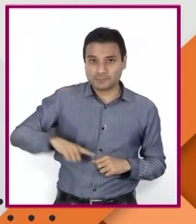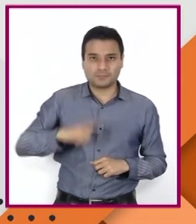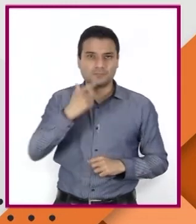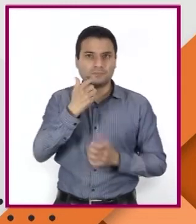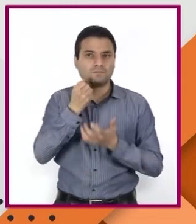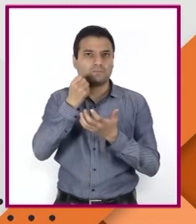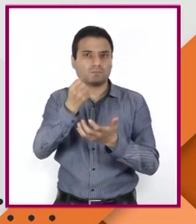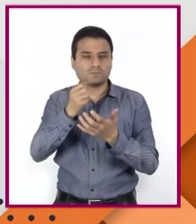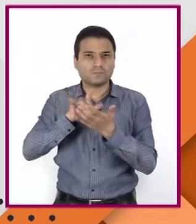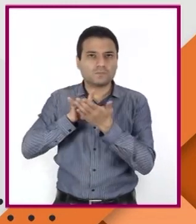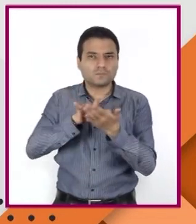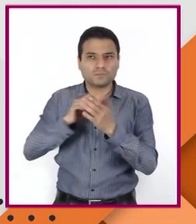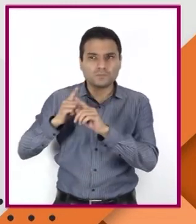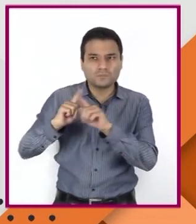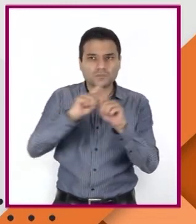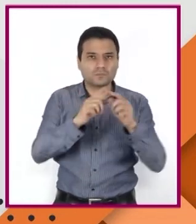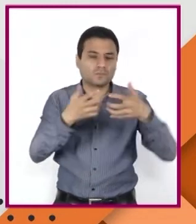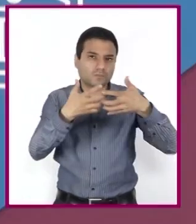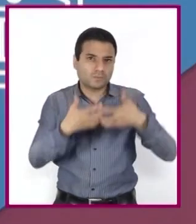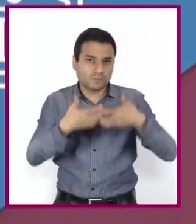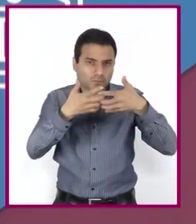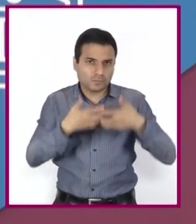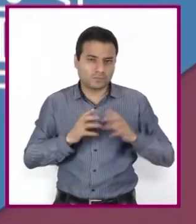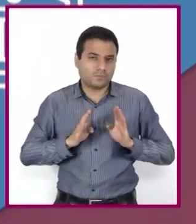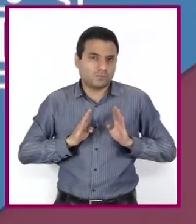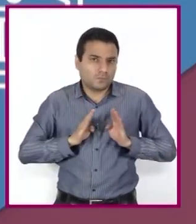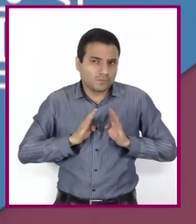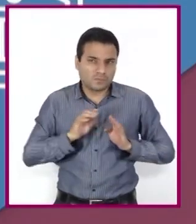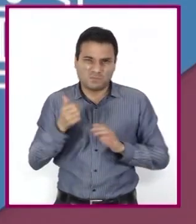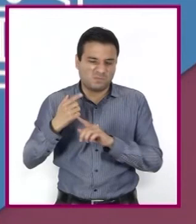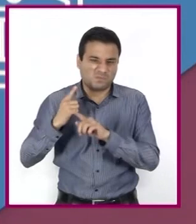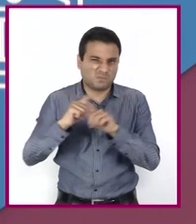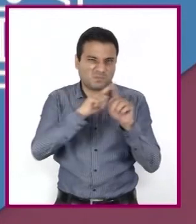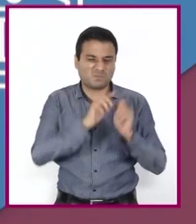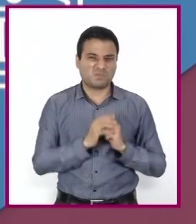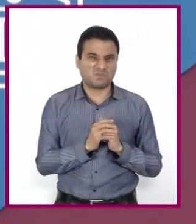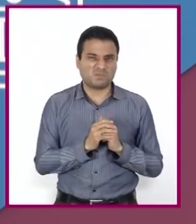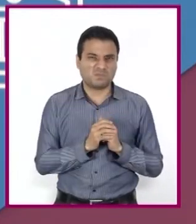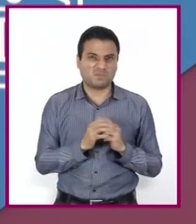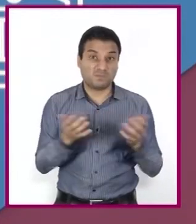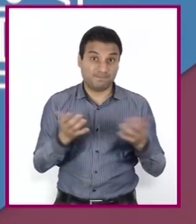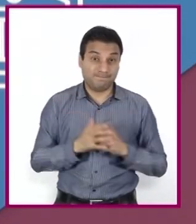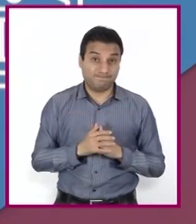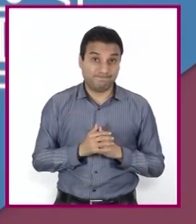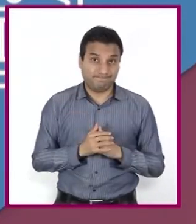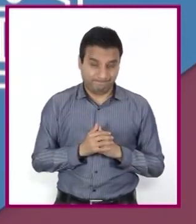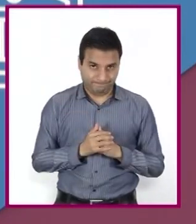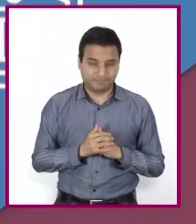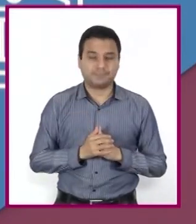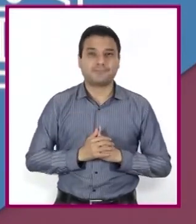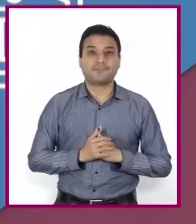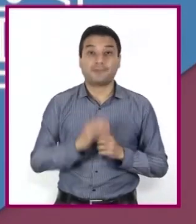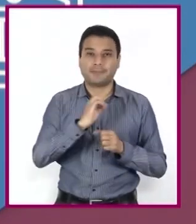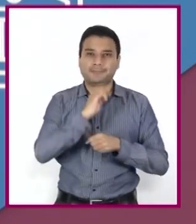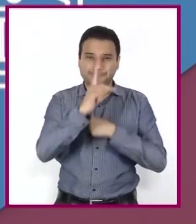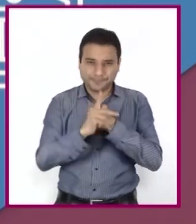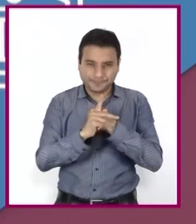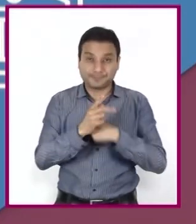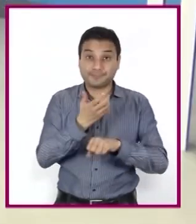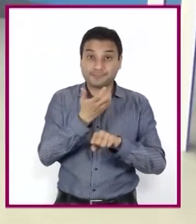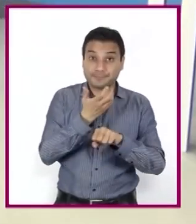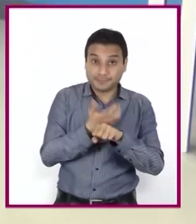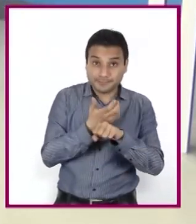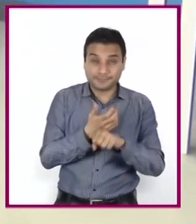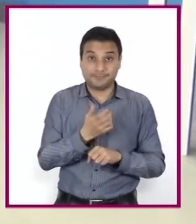en diversas áreas industriales como la militar. Tras superar las naciones occidentales los efectos de la Gran